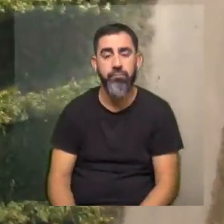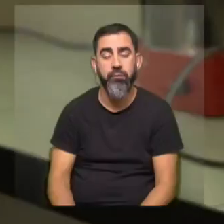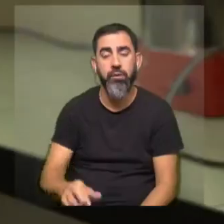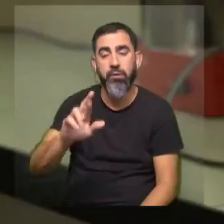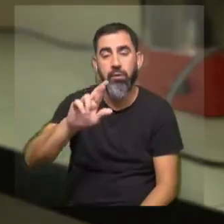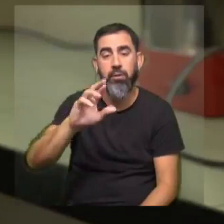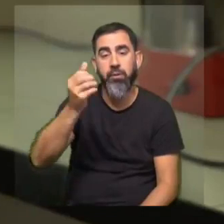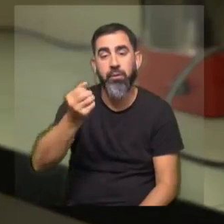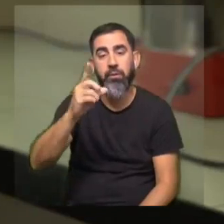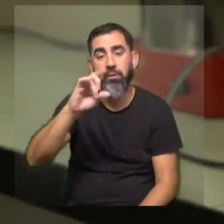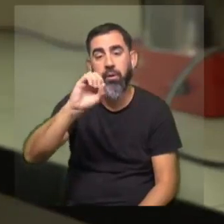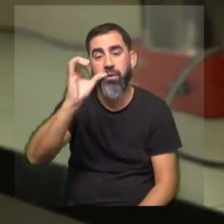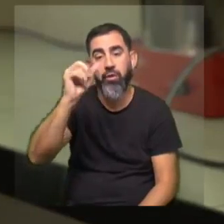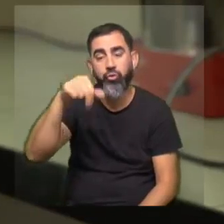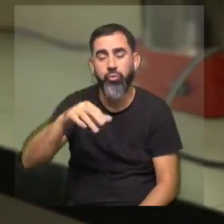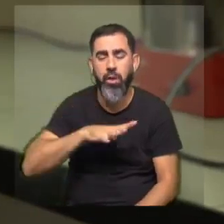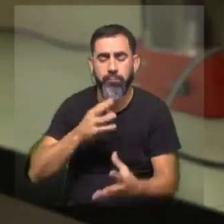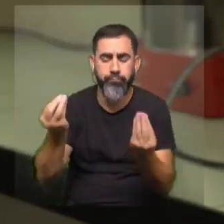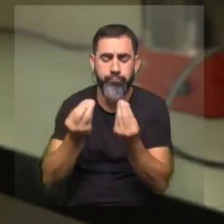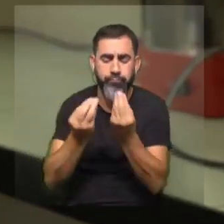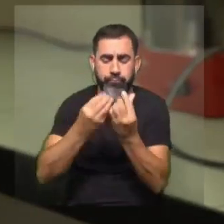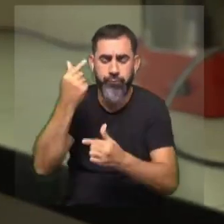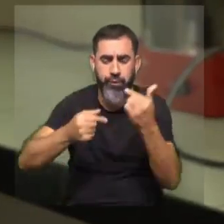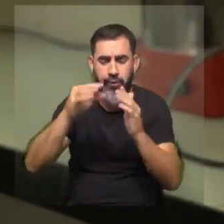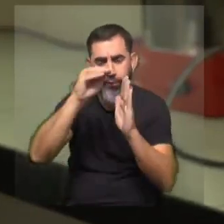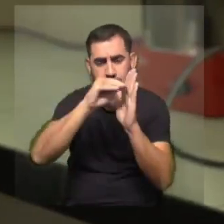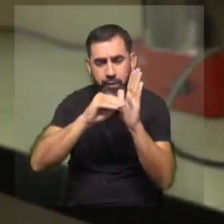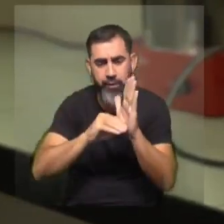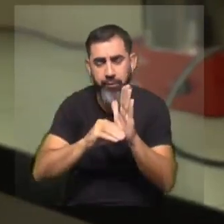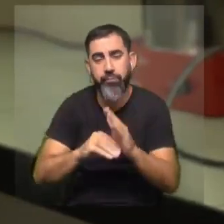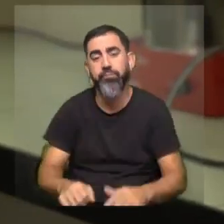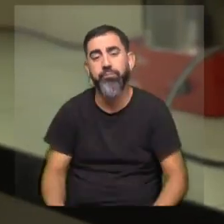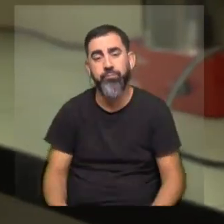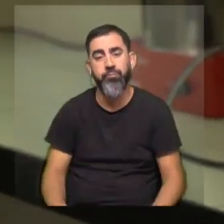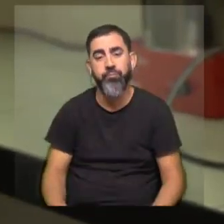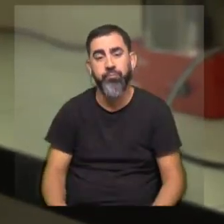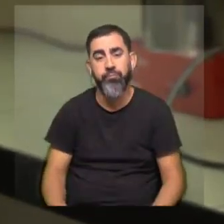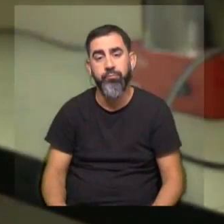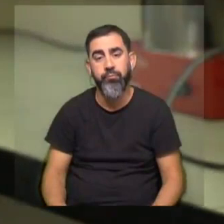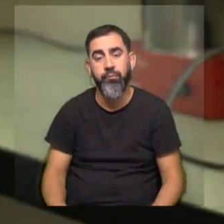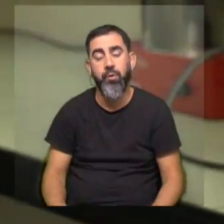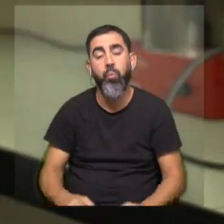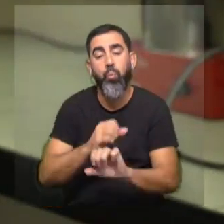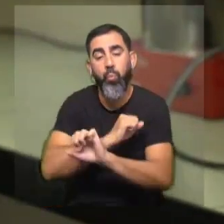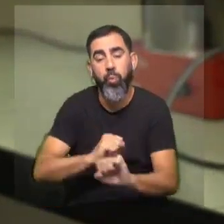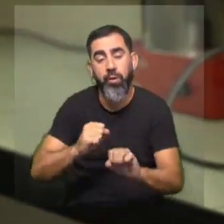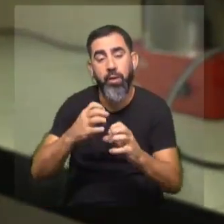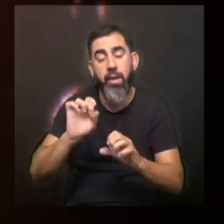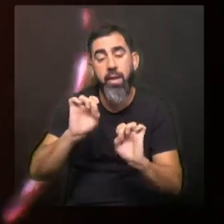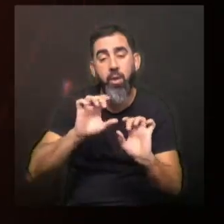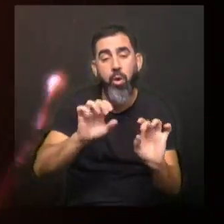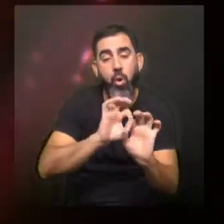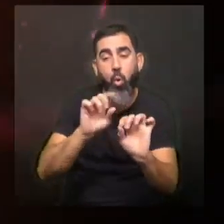Radiaciones hay de muchas formas y hay diversas clasificaciones. En particular, las radiaciones las podemos dividir en